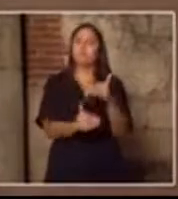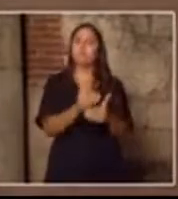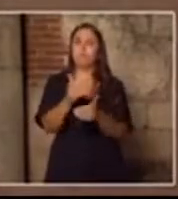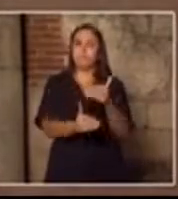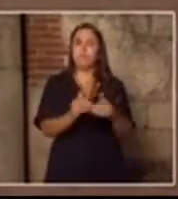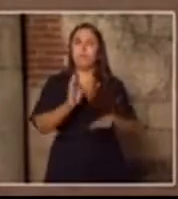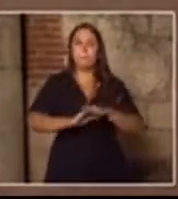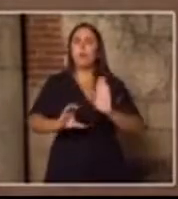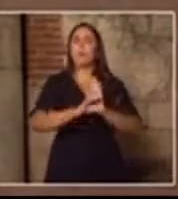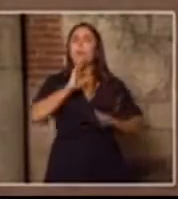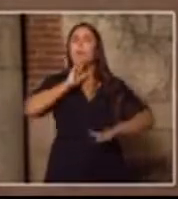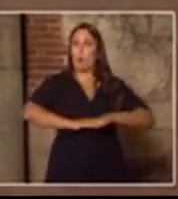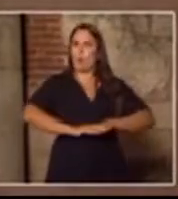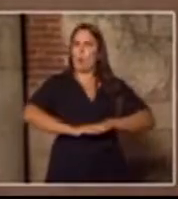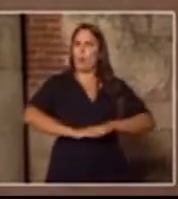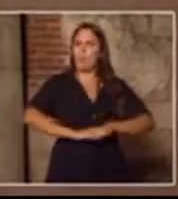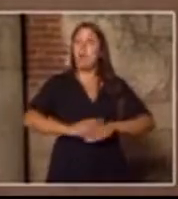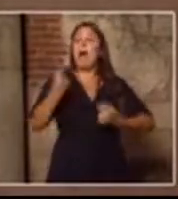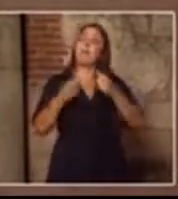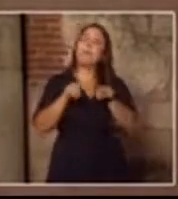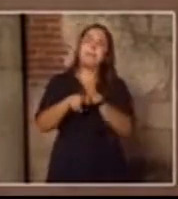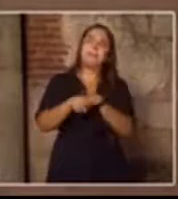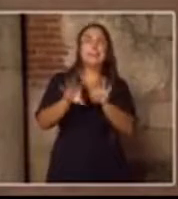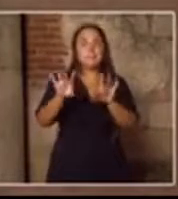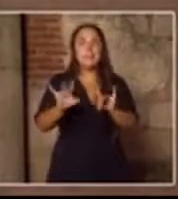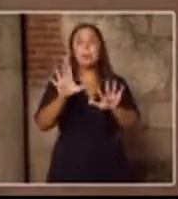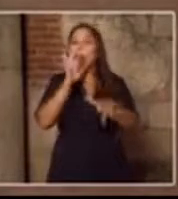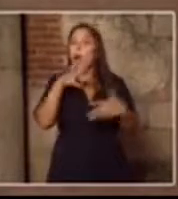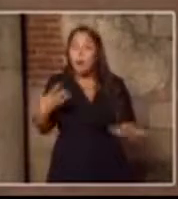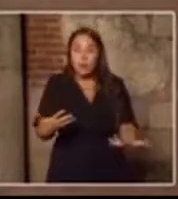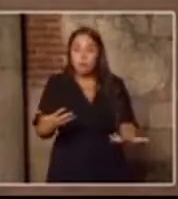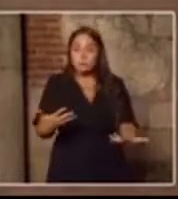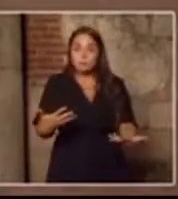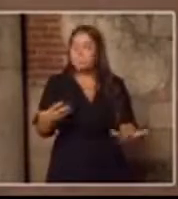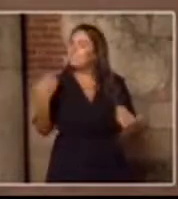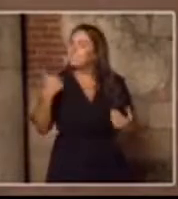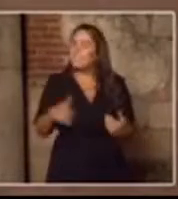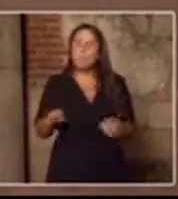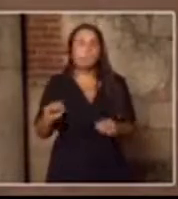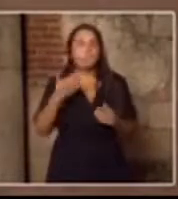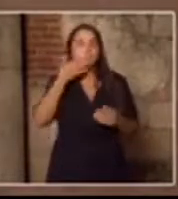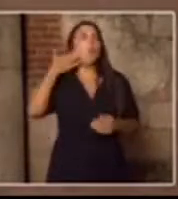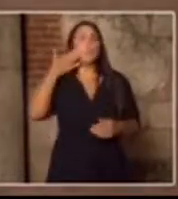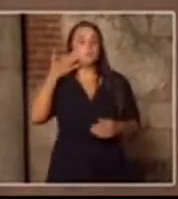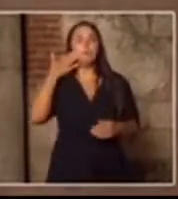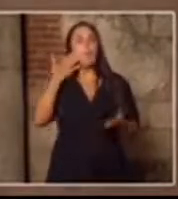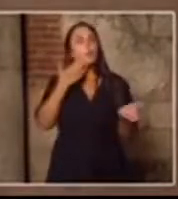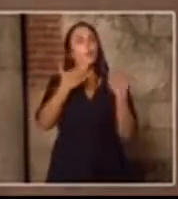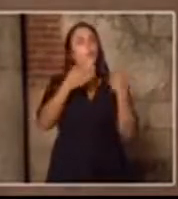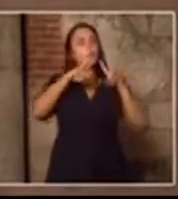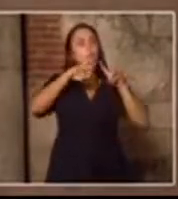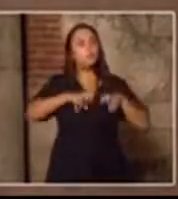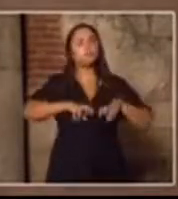de constitución y, aunque hay voces críticas, es el momento de salir al encuentro para analizar y dialogar sobre